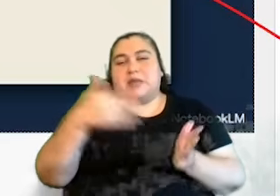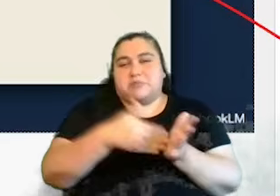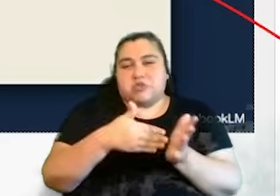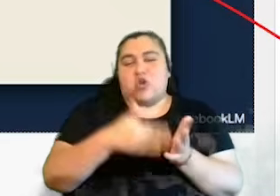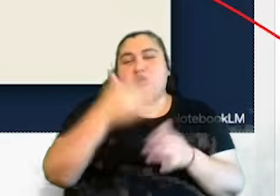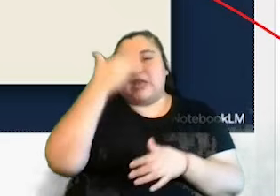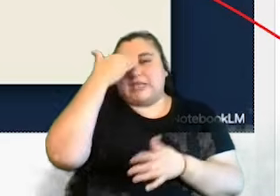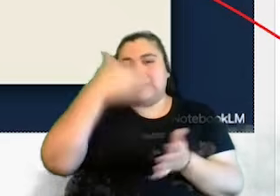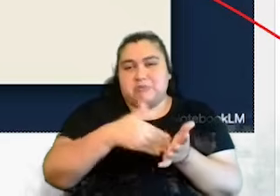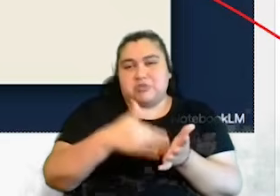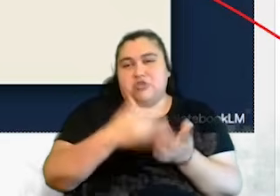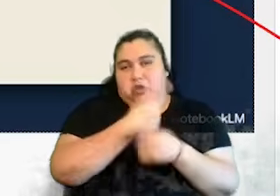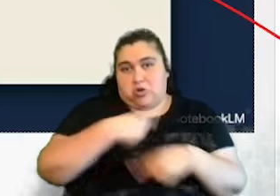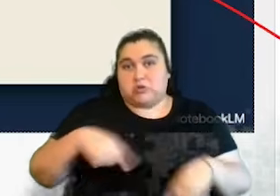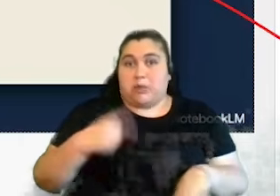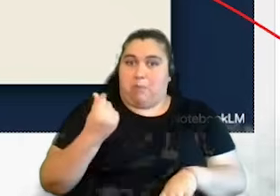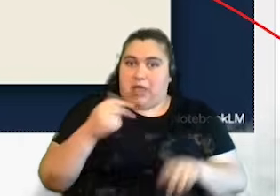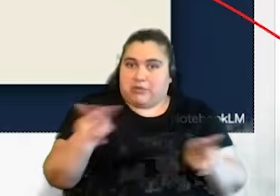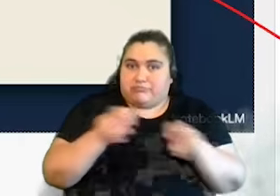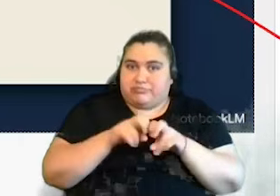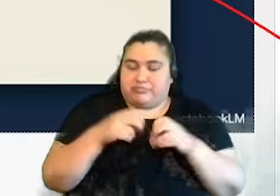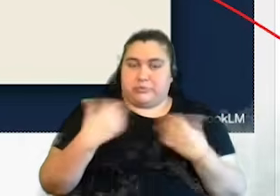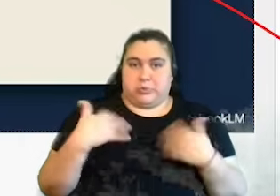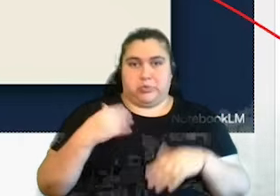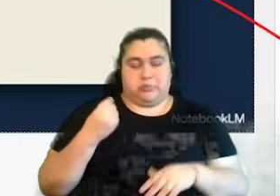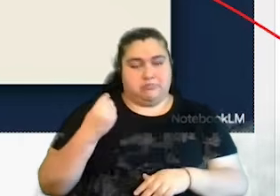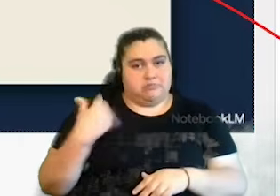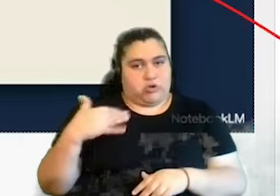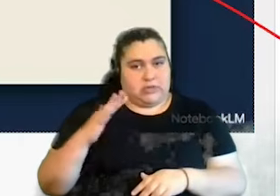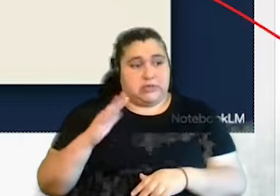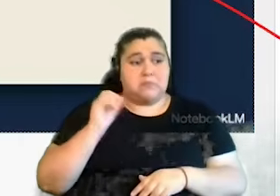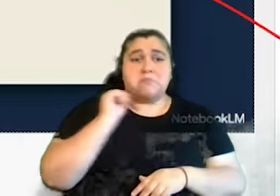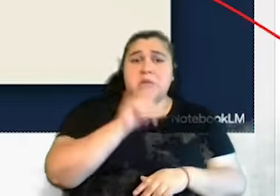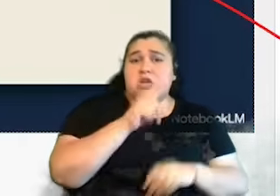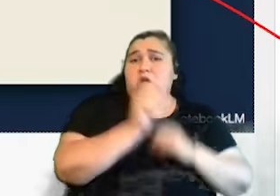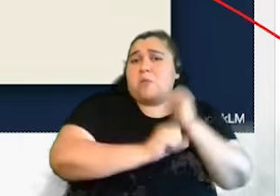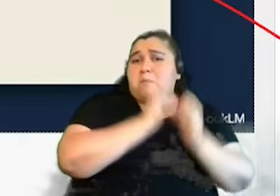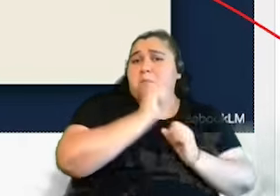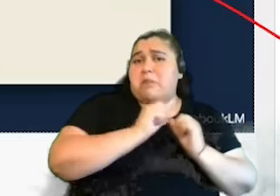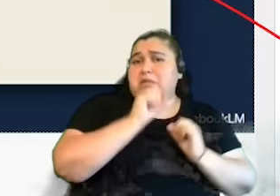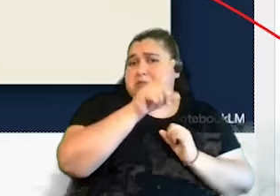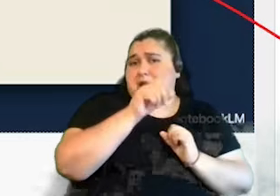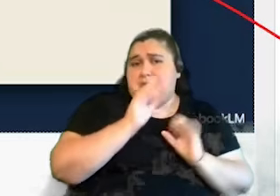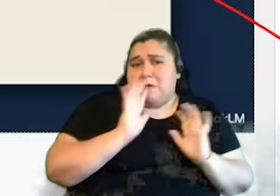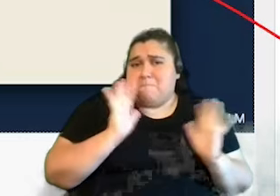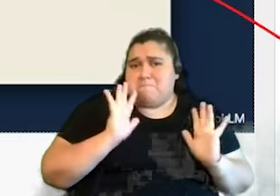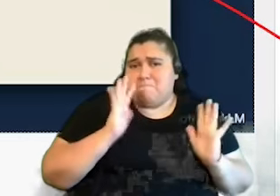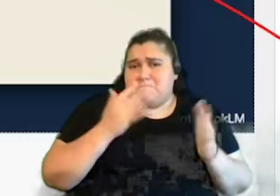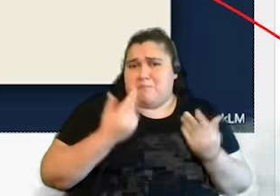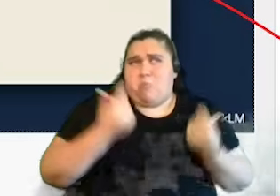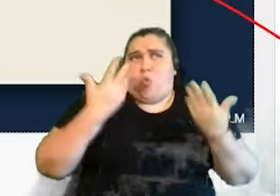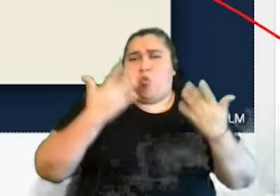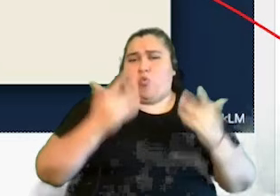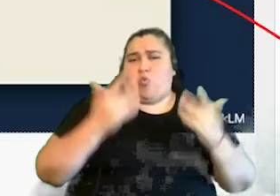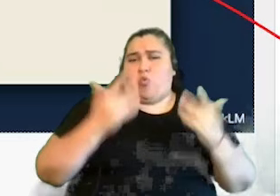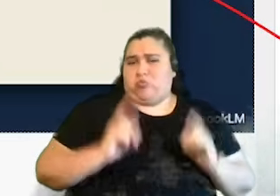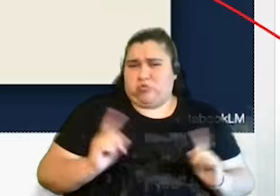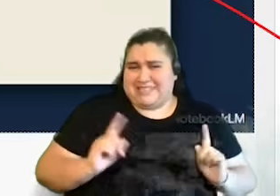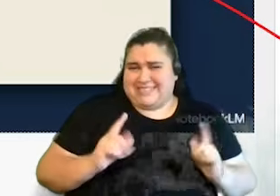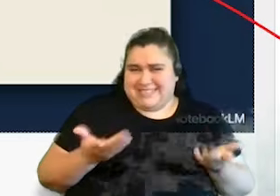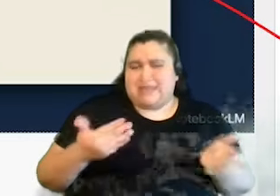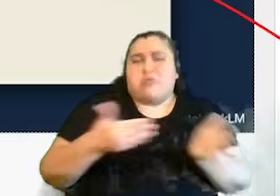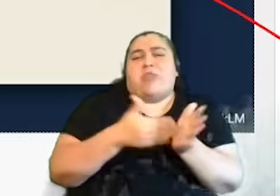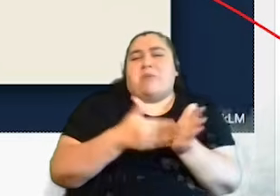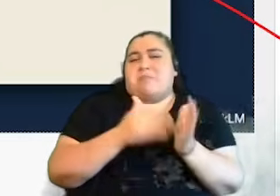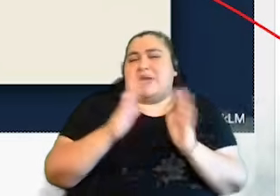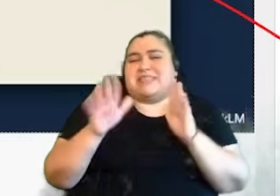un dinero importante, pero para una empresa no, o tal vez no, la verdad que no lo sé. Pero lo que se buscó es que se